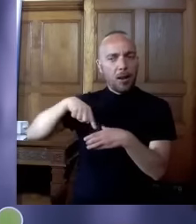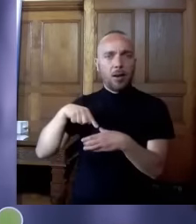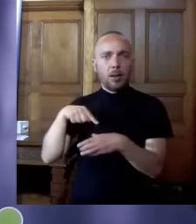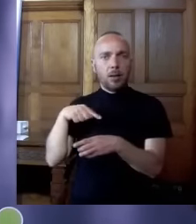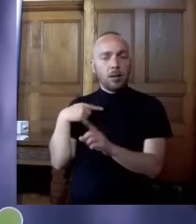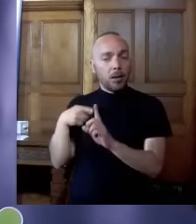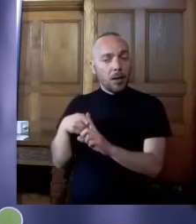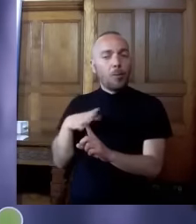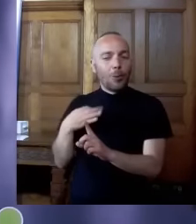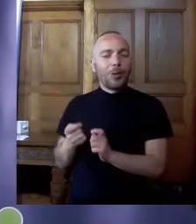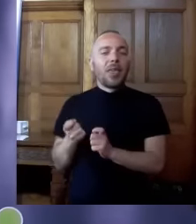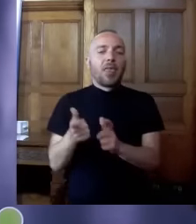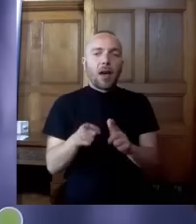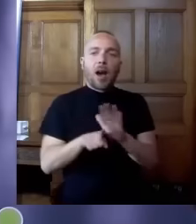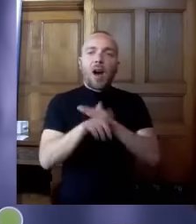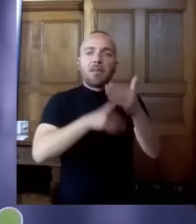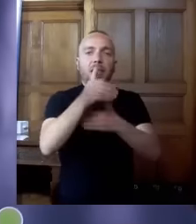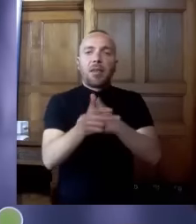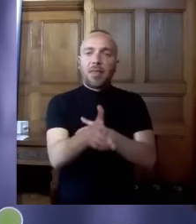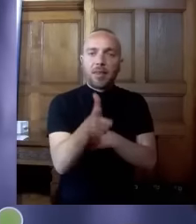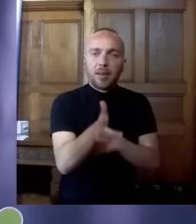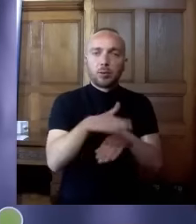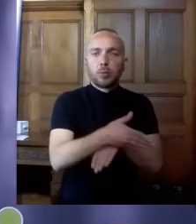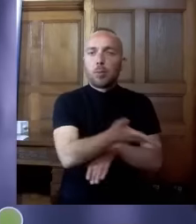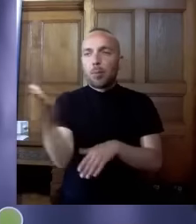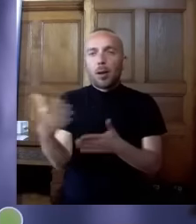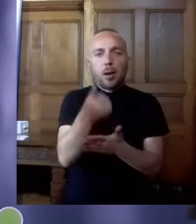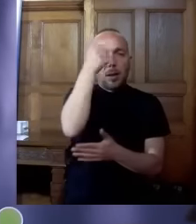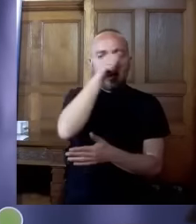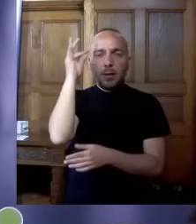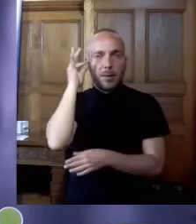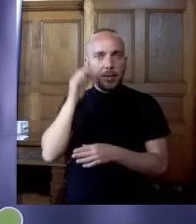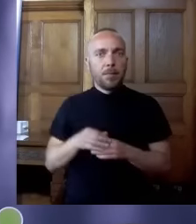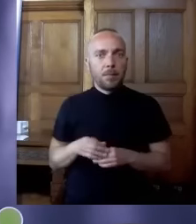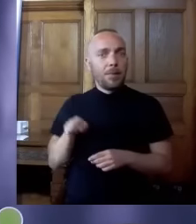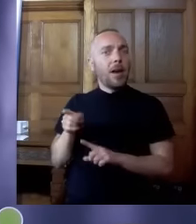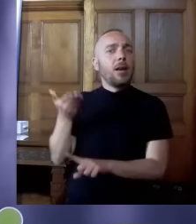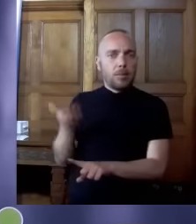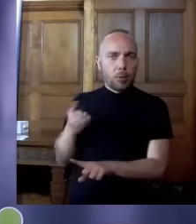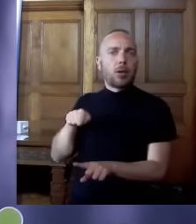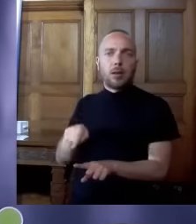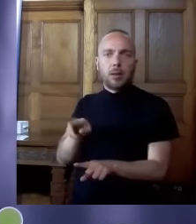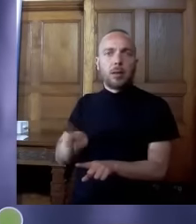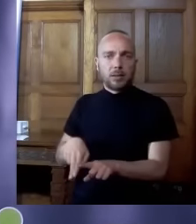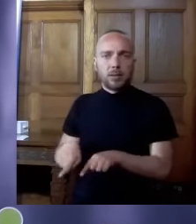posibilidad para avanzar en derechos para todos y para todas Eso era lo